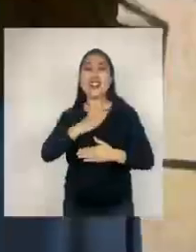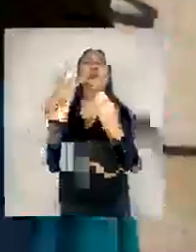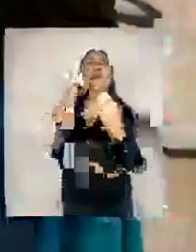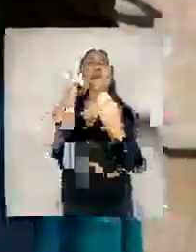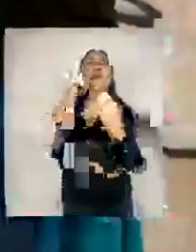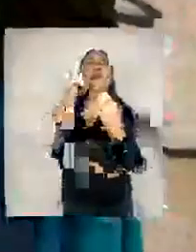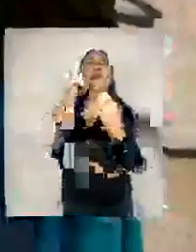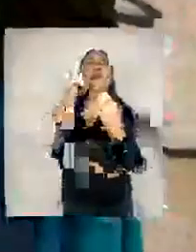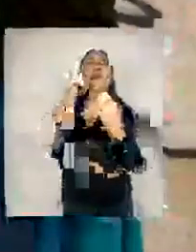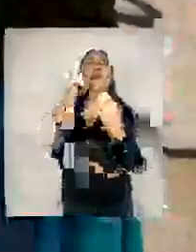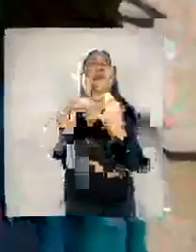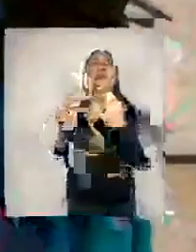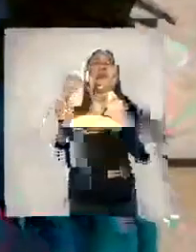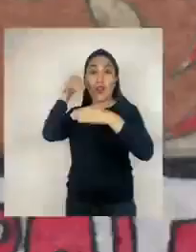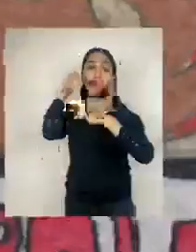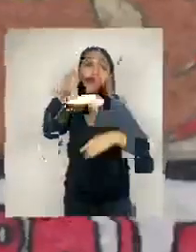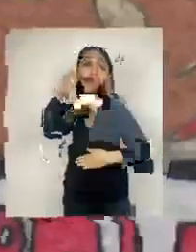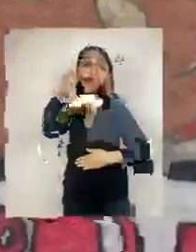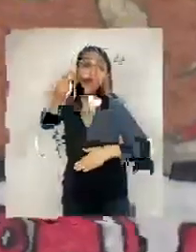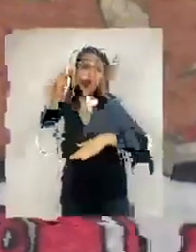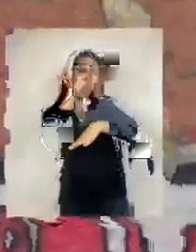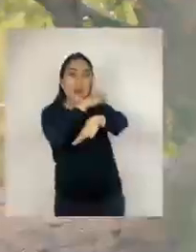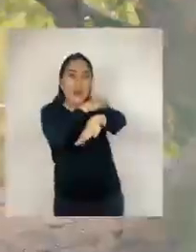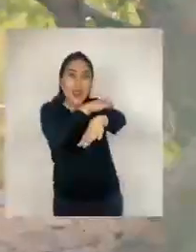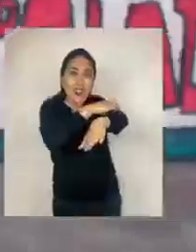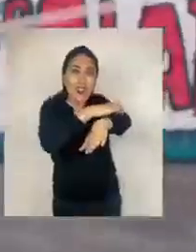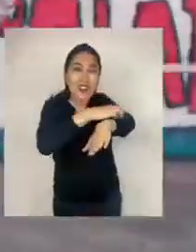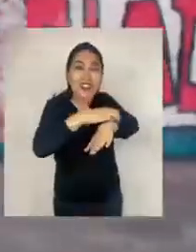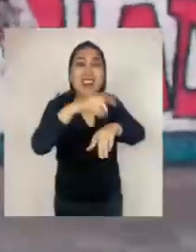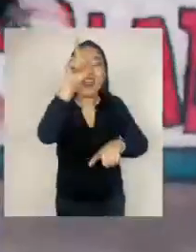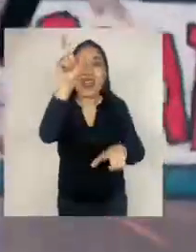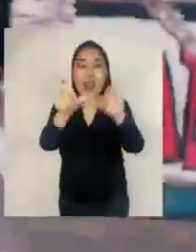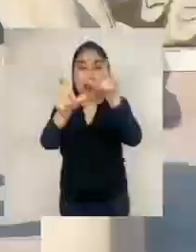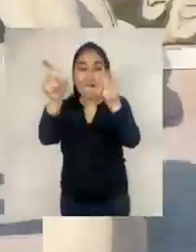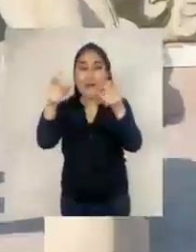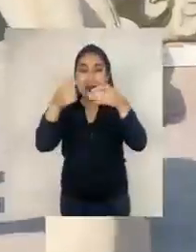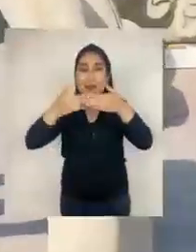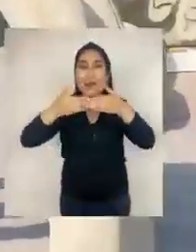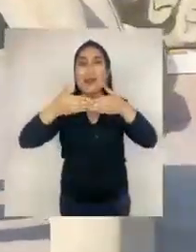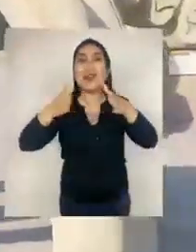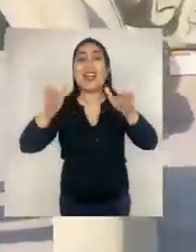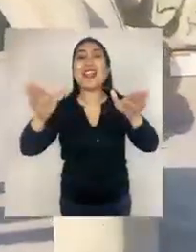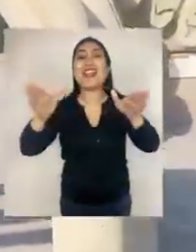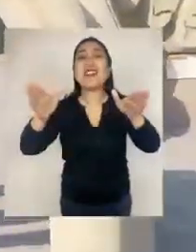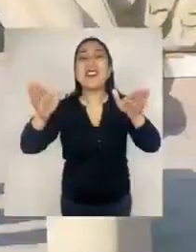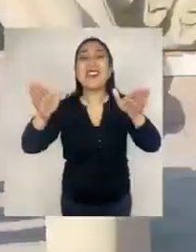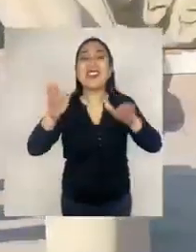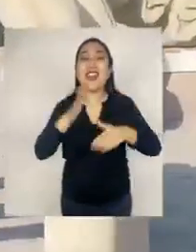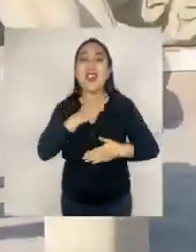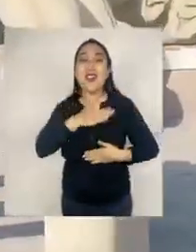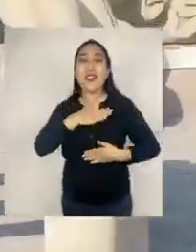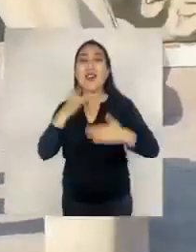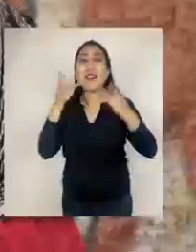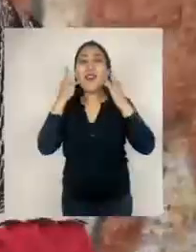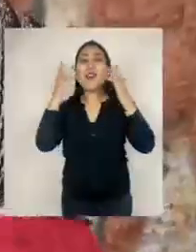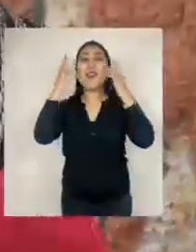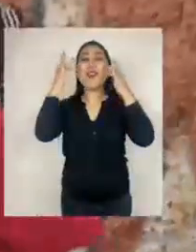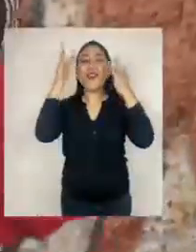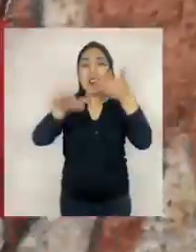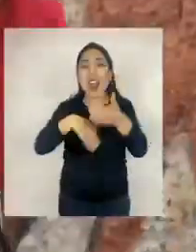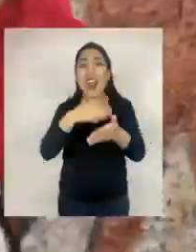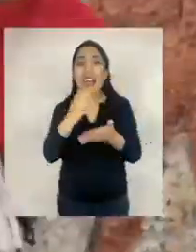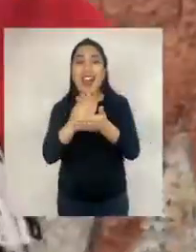Pues quiero ver alegre el corazón de mi gente en libertad hasta que la dignidad